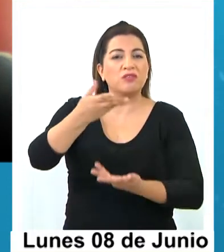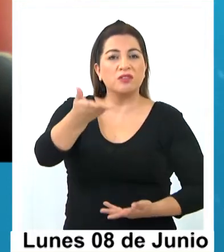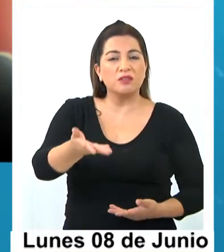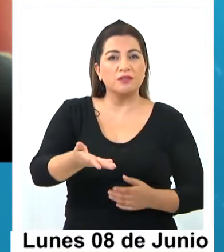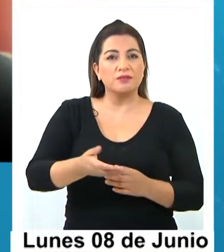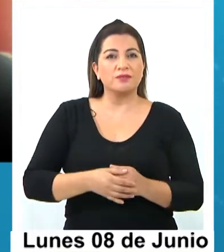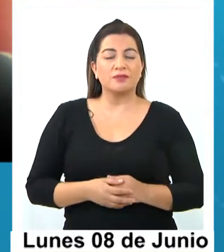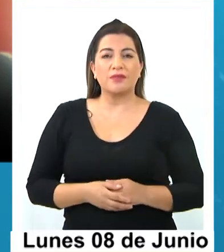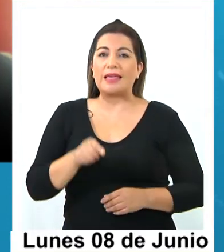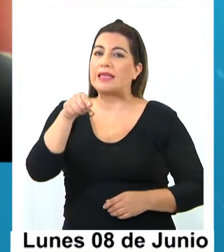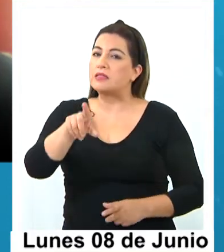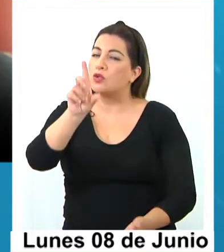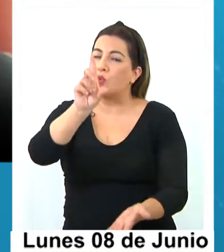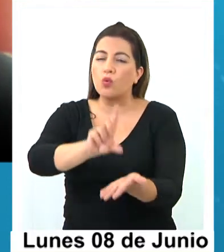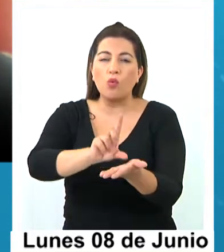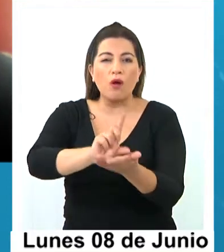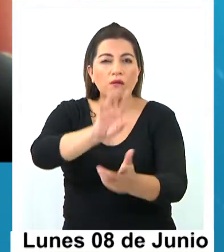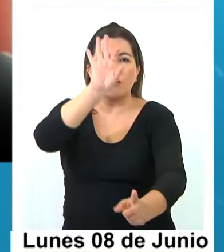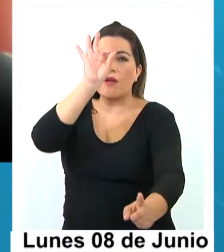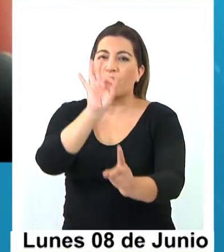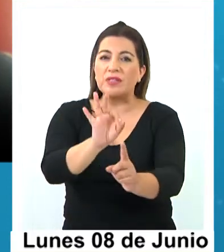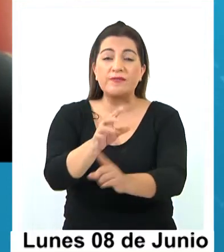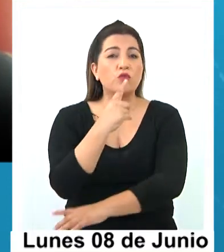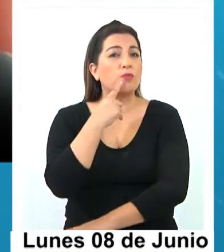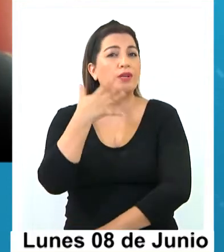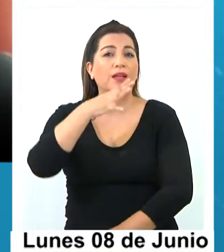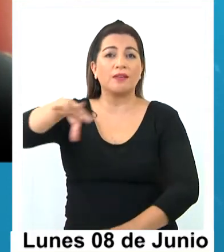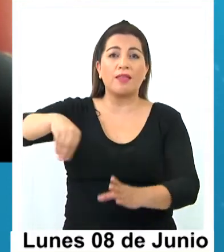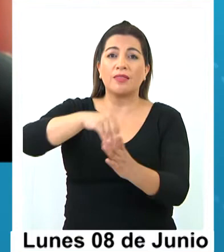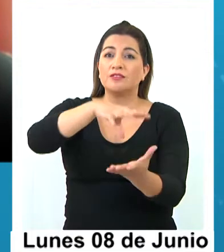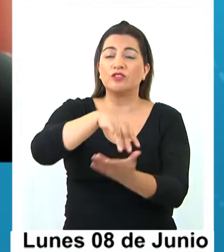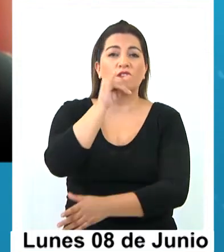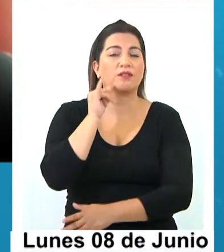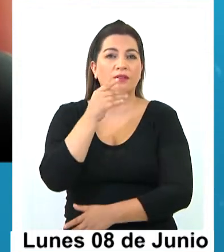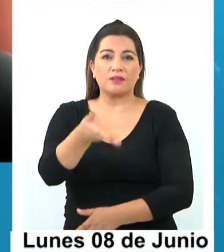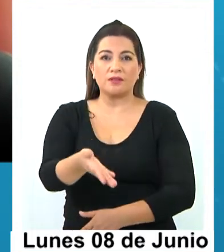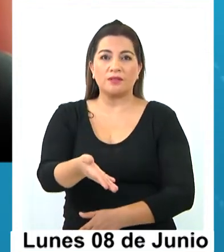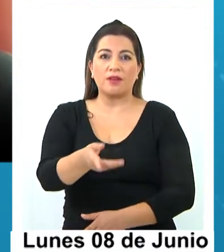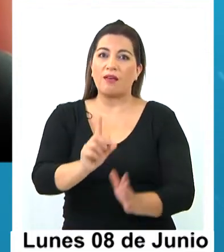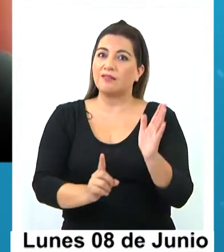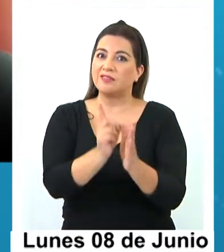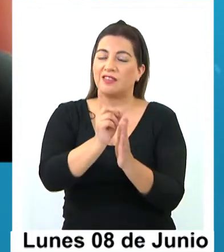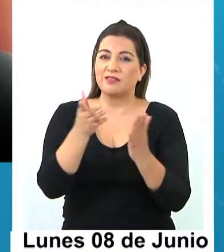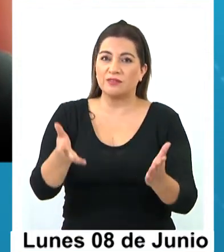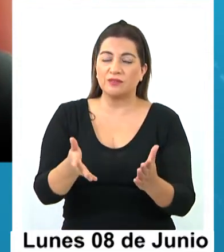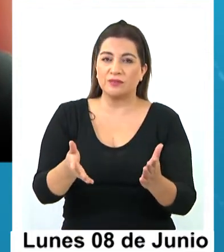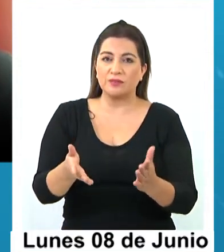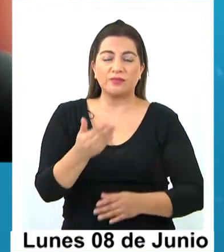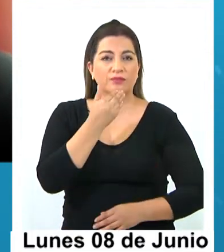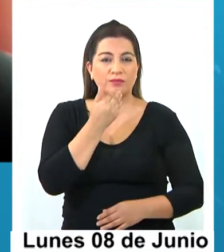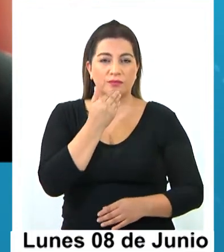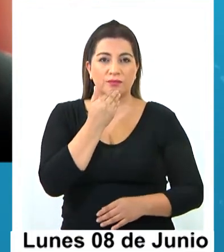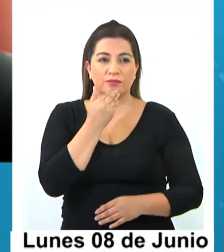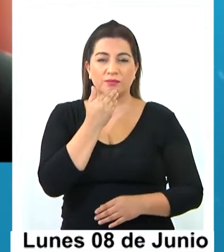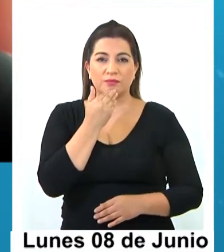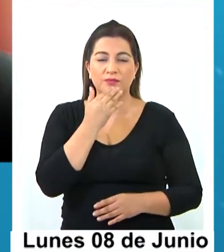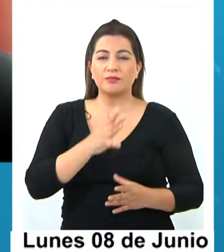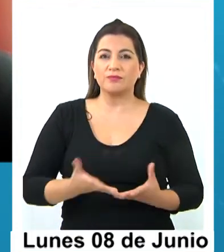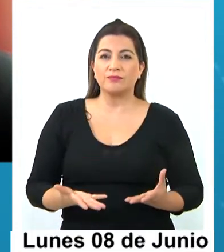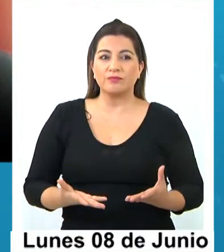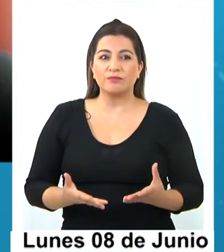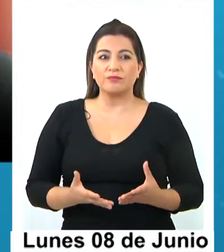que, cierto, es un polo tan importante en nuestra ciudad, es un polo, cierto, de desarrollo, también de